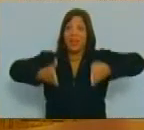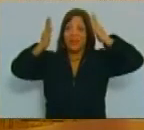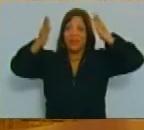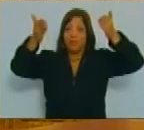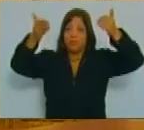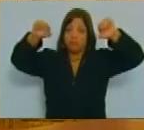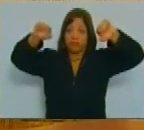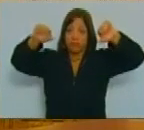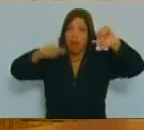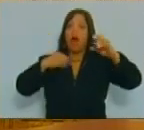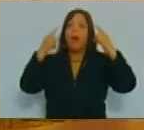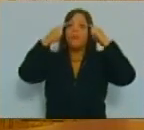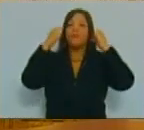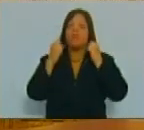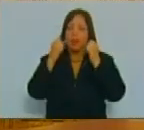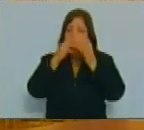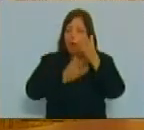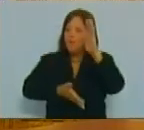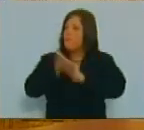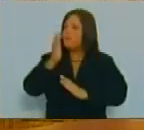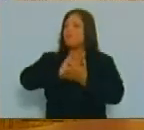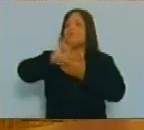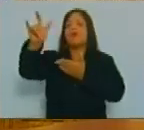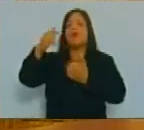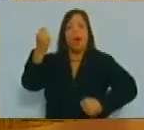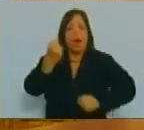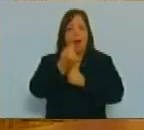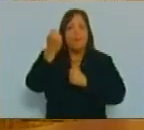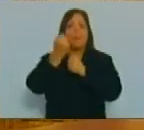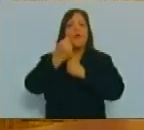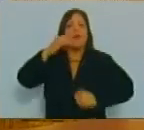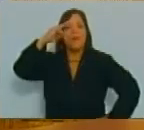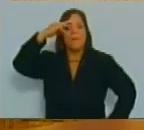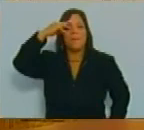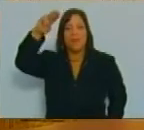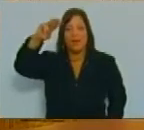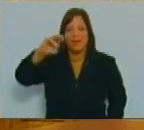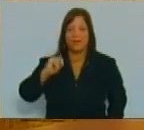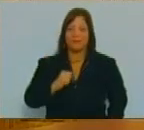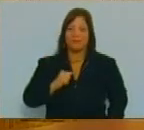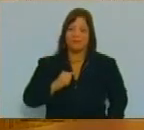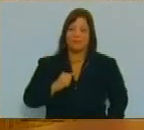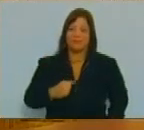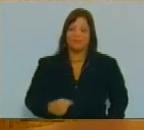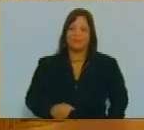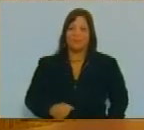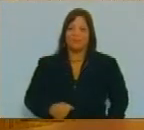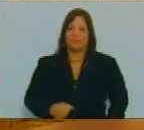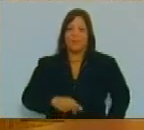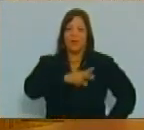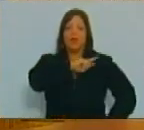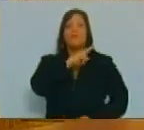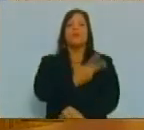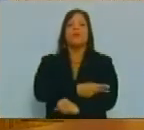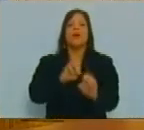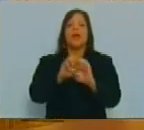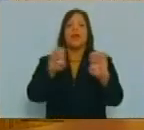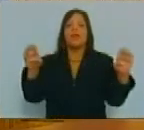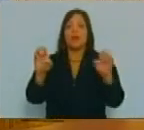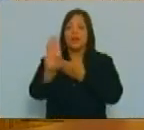apoyar nuestro hermano país de mes y fortalecer la educación